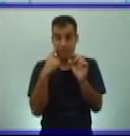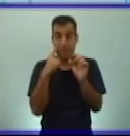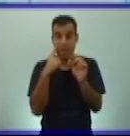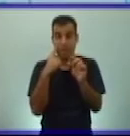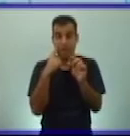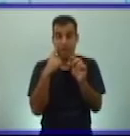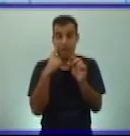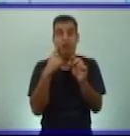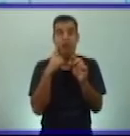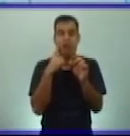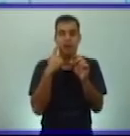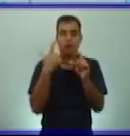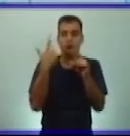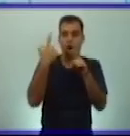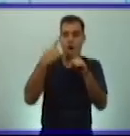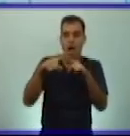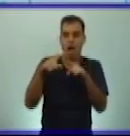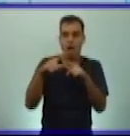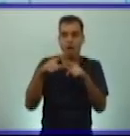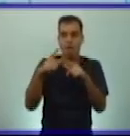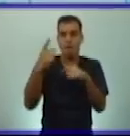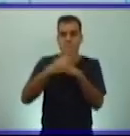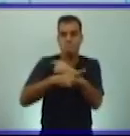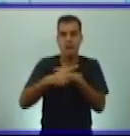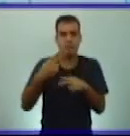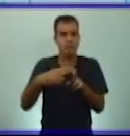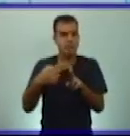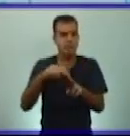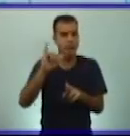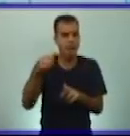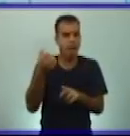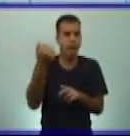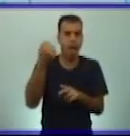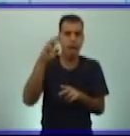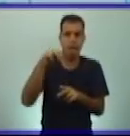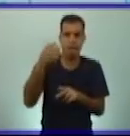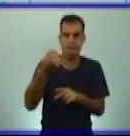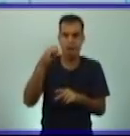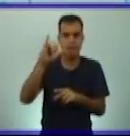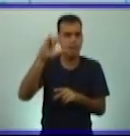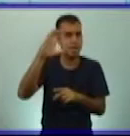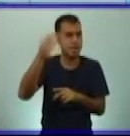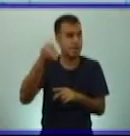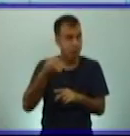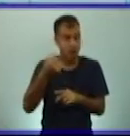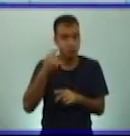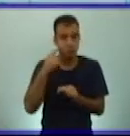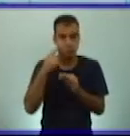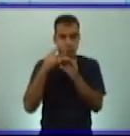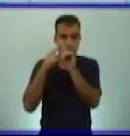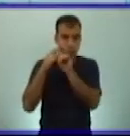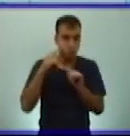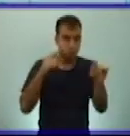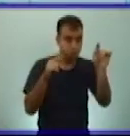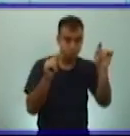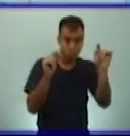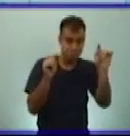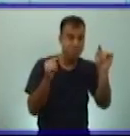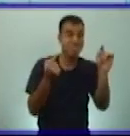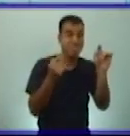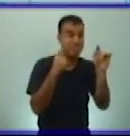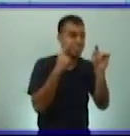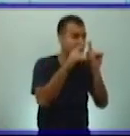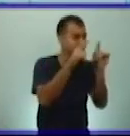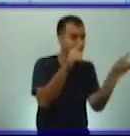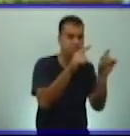cubanas australes y las de Jamaica. Al oeste, el canal de Yucatán separa el archipiélago de la península del mismo nombre.